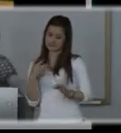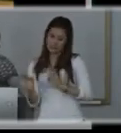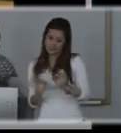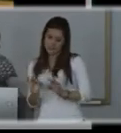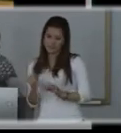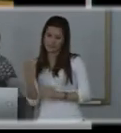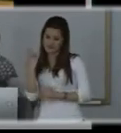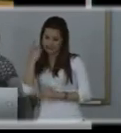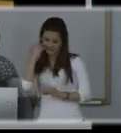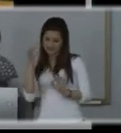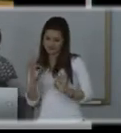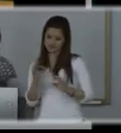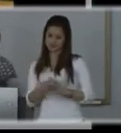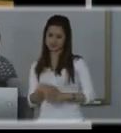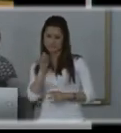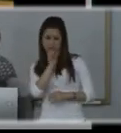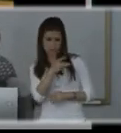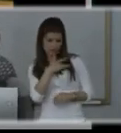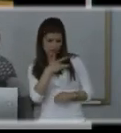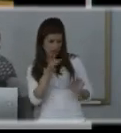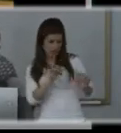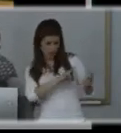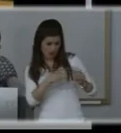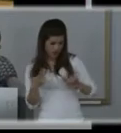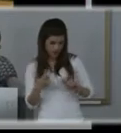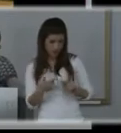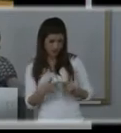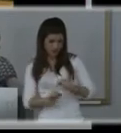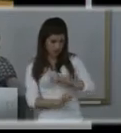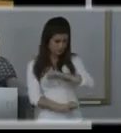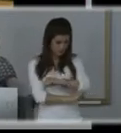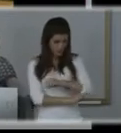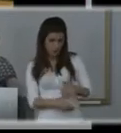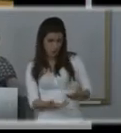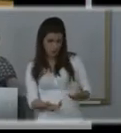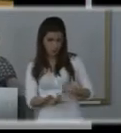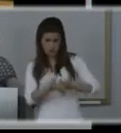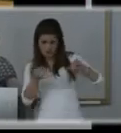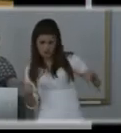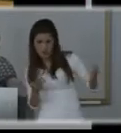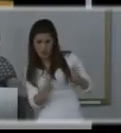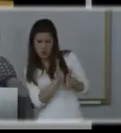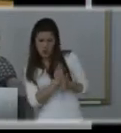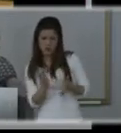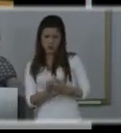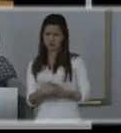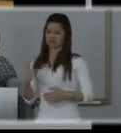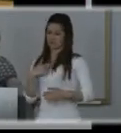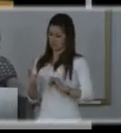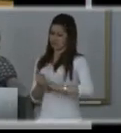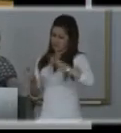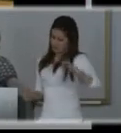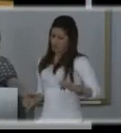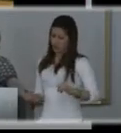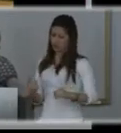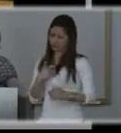vos por qué sentís que estás preparada? ¿Cómo sos vos? ¿Así muy independiente? Contame eso. Sí, muy independiente de las